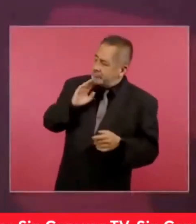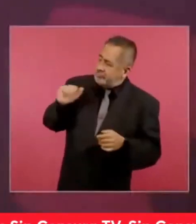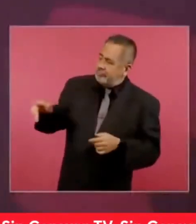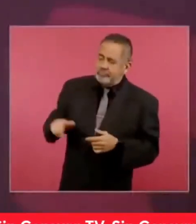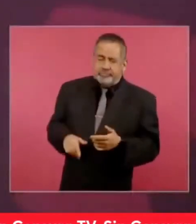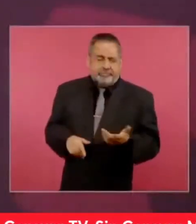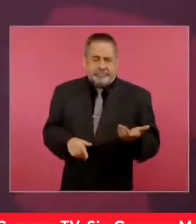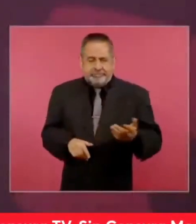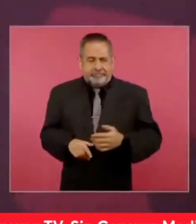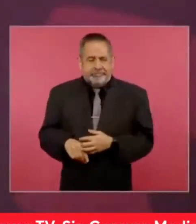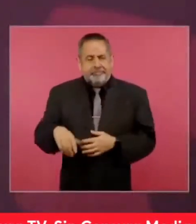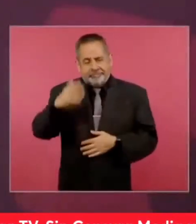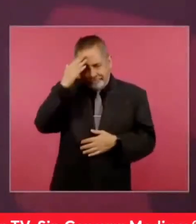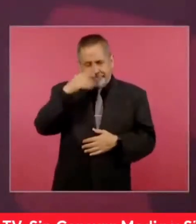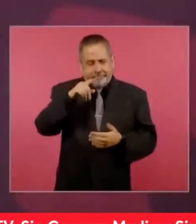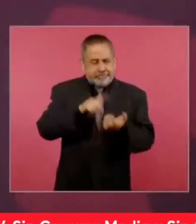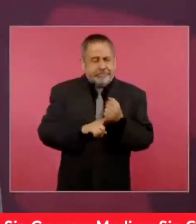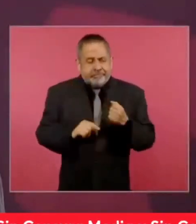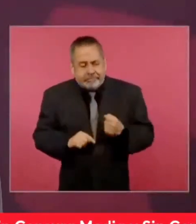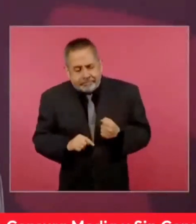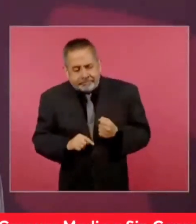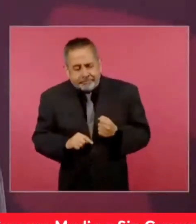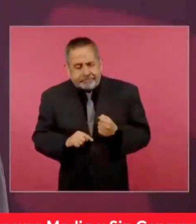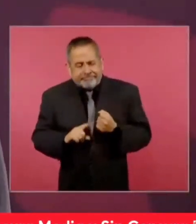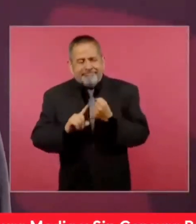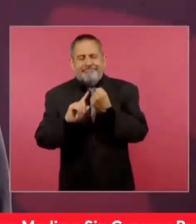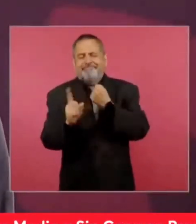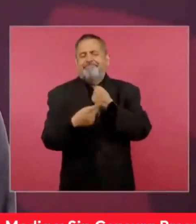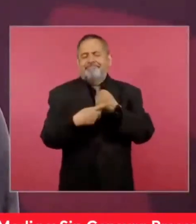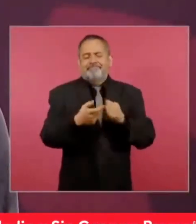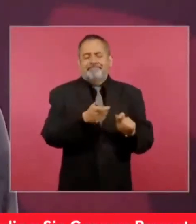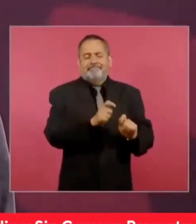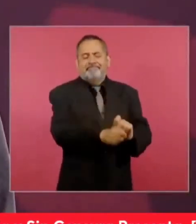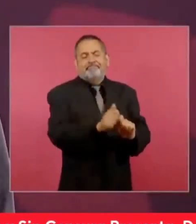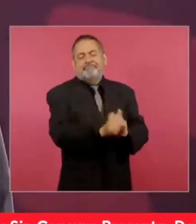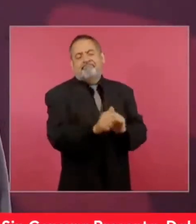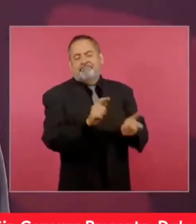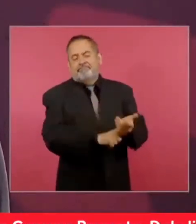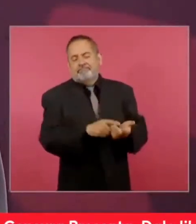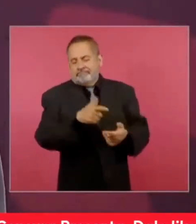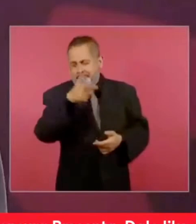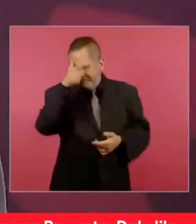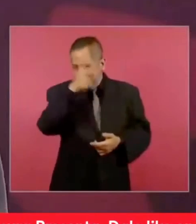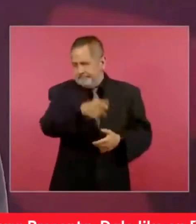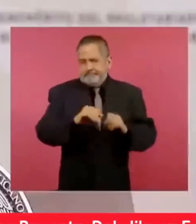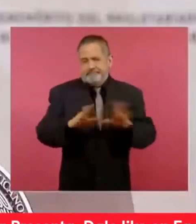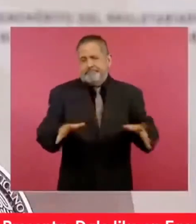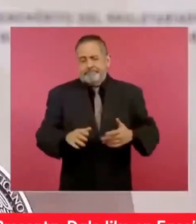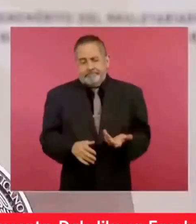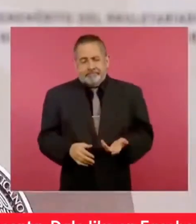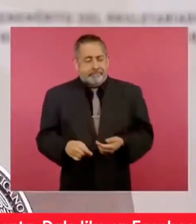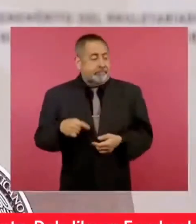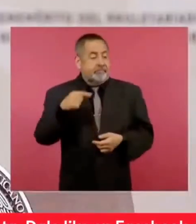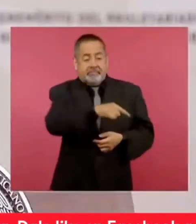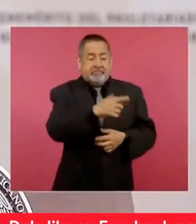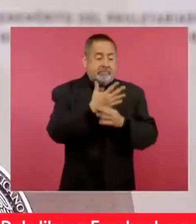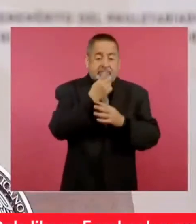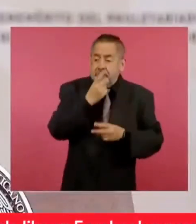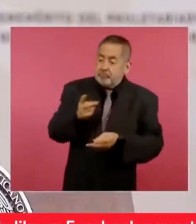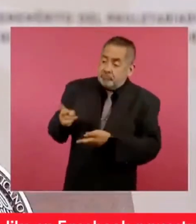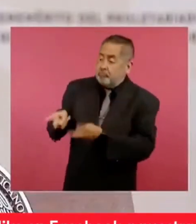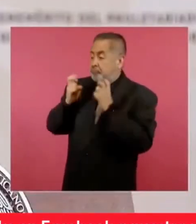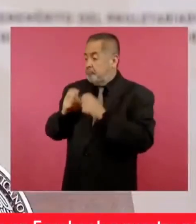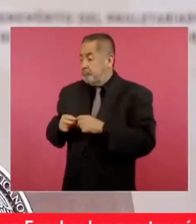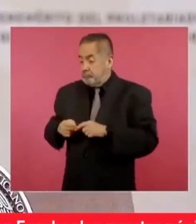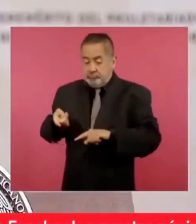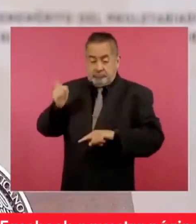ya saben, lo que no suena lógico suena metálico, pero todo lo que dijeron sobre robo,